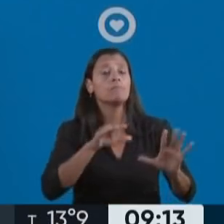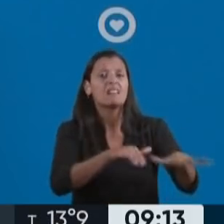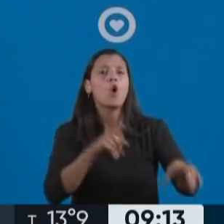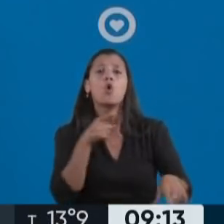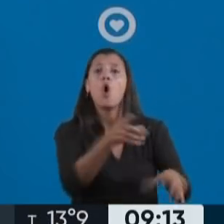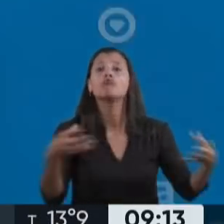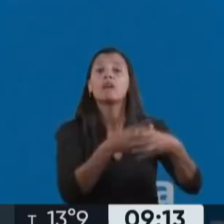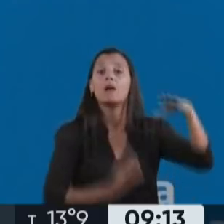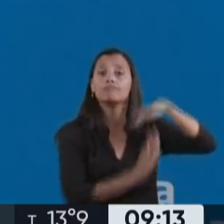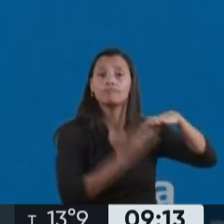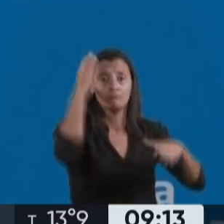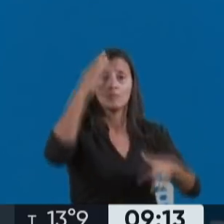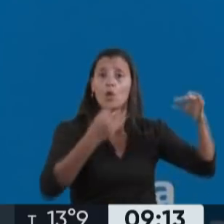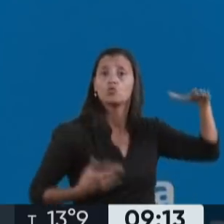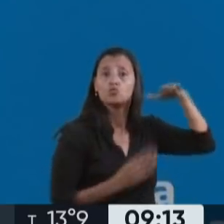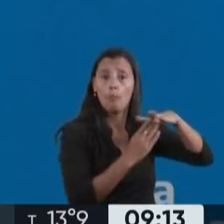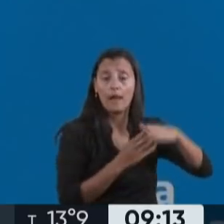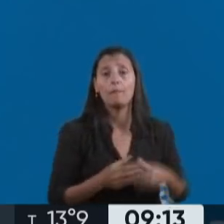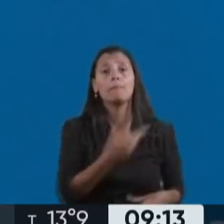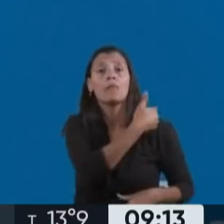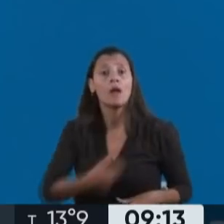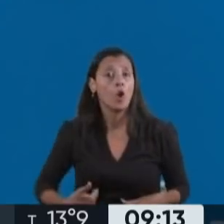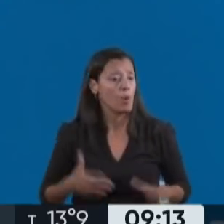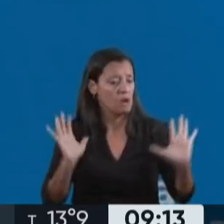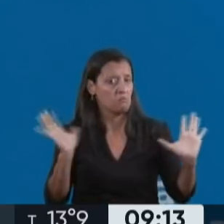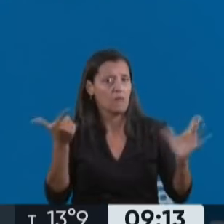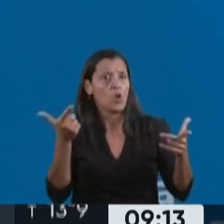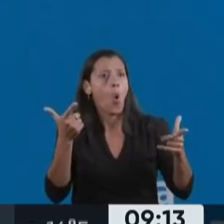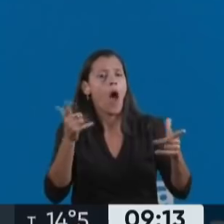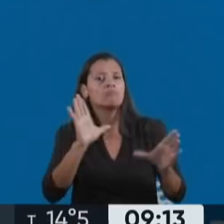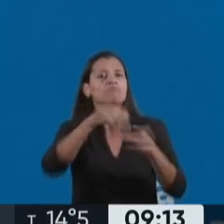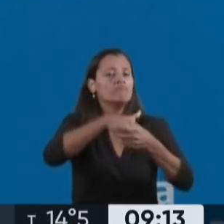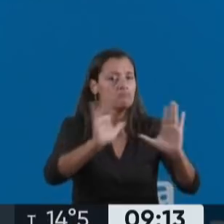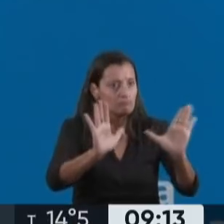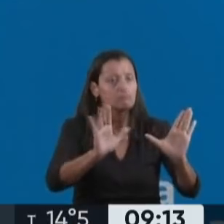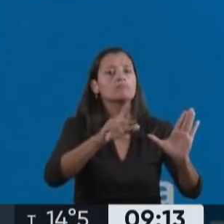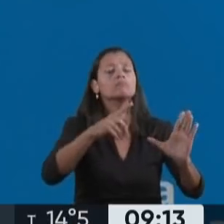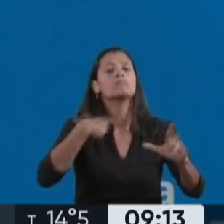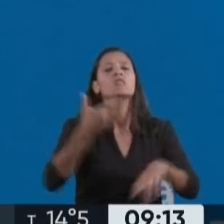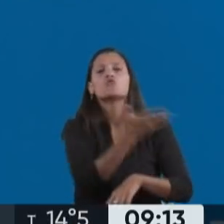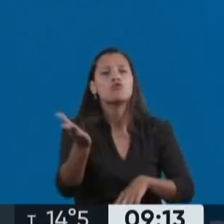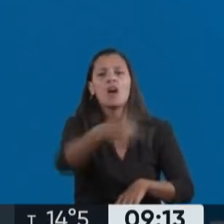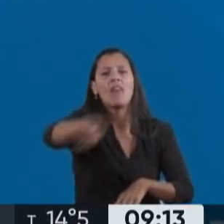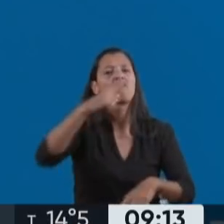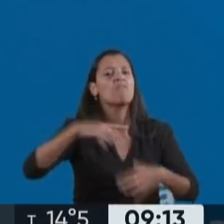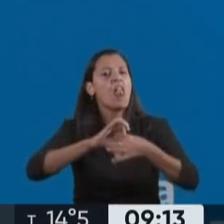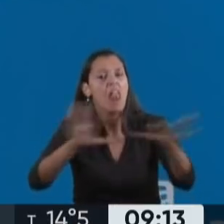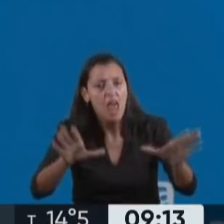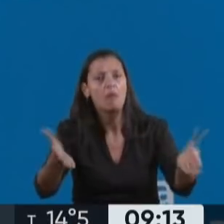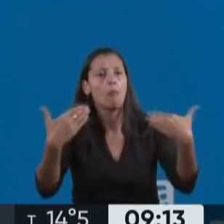Suprema? El gobierno no toma posturas sobre las marchas que organiza ningún sector de la sociedad, ningún sector político ni